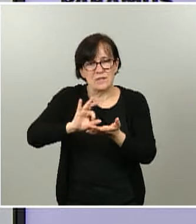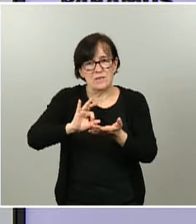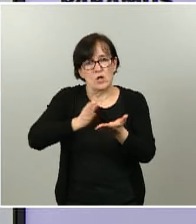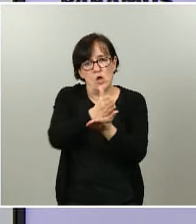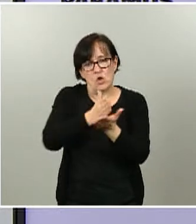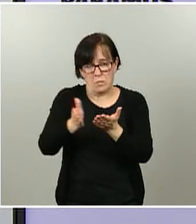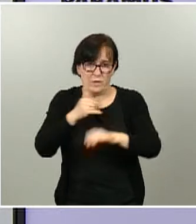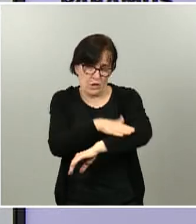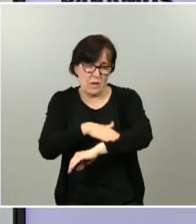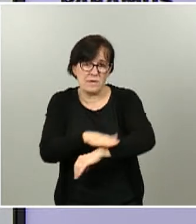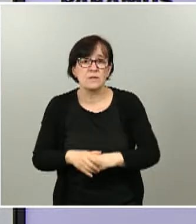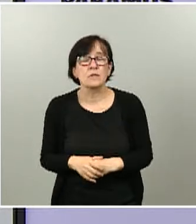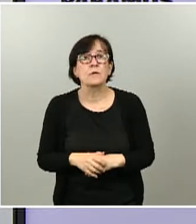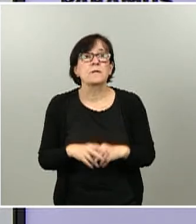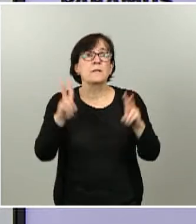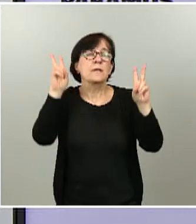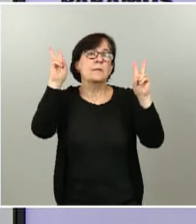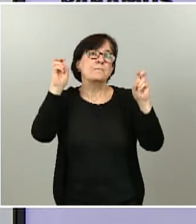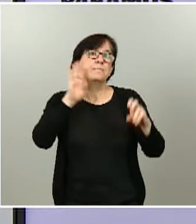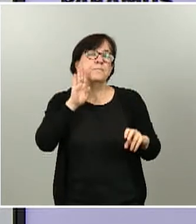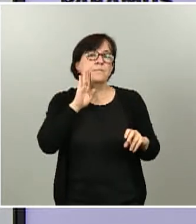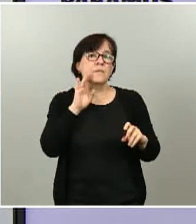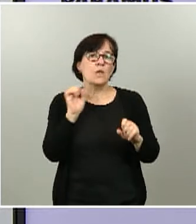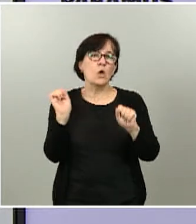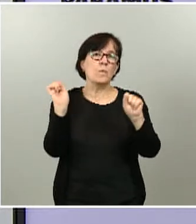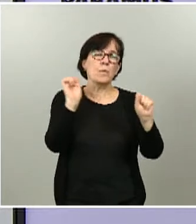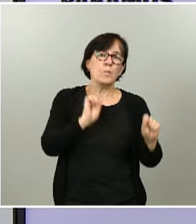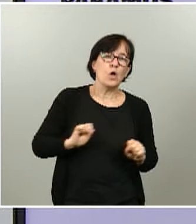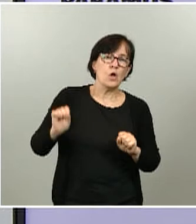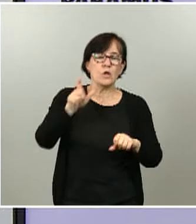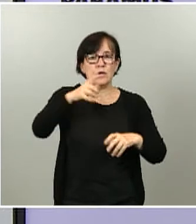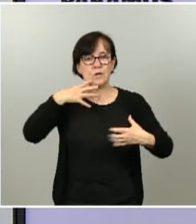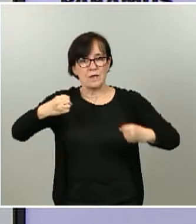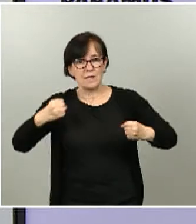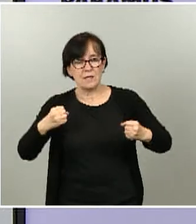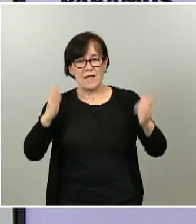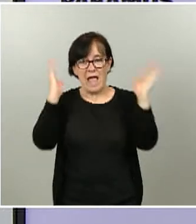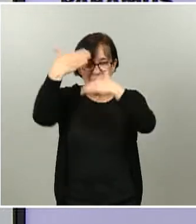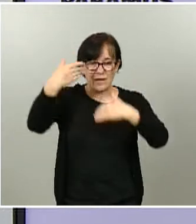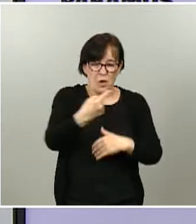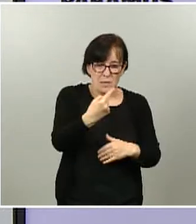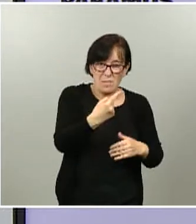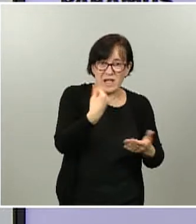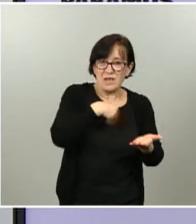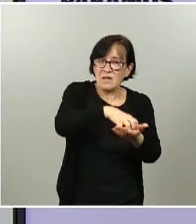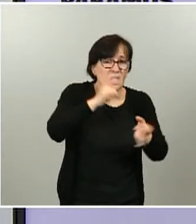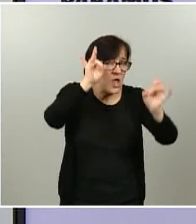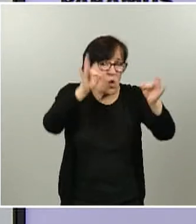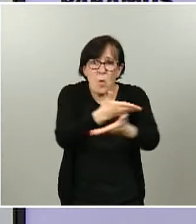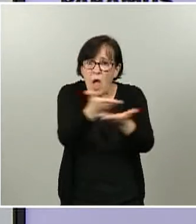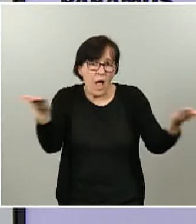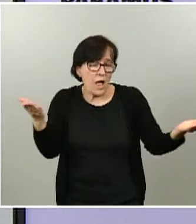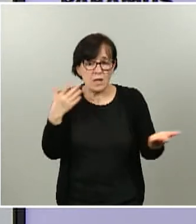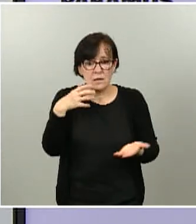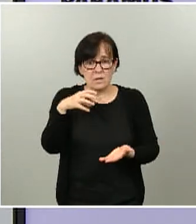Y respecto a las protecciones del personal sanitario de atención primaria, pues lógicamente las mismas que tienen otro tipo de personal sanitario. Quiero decir,